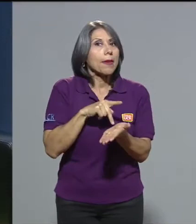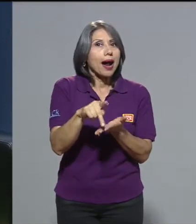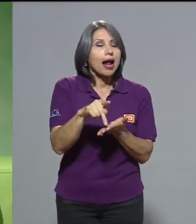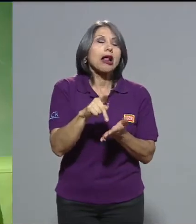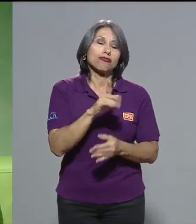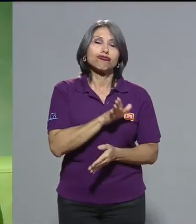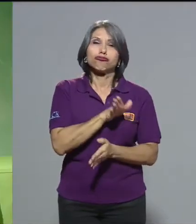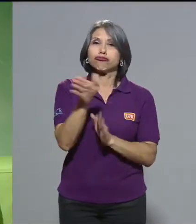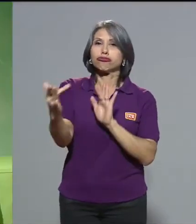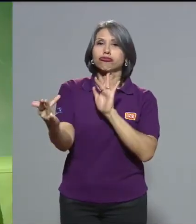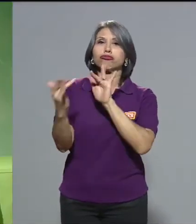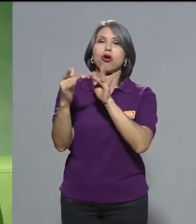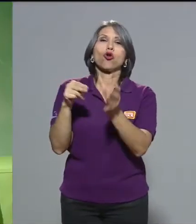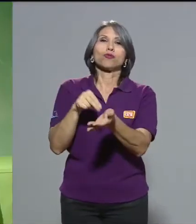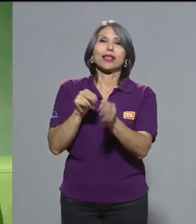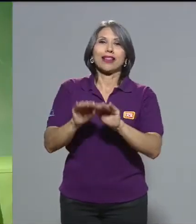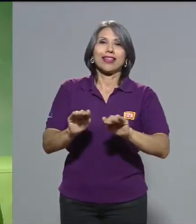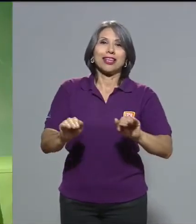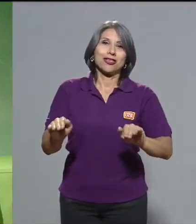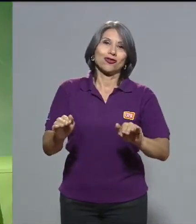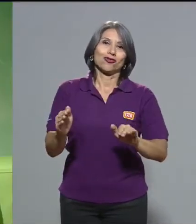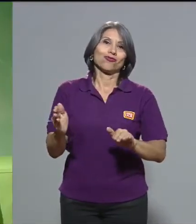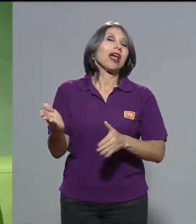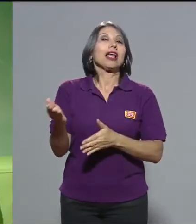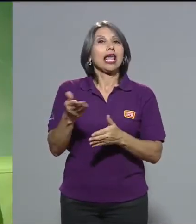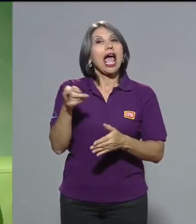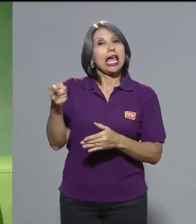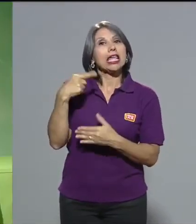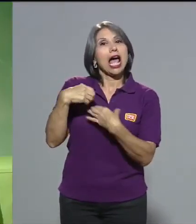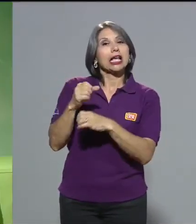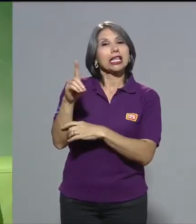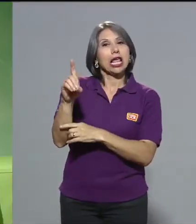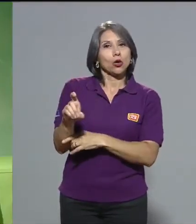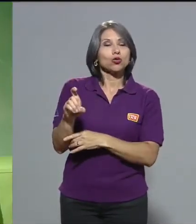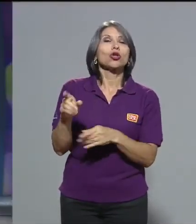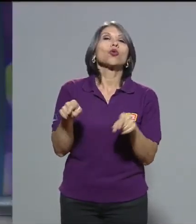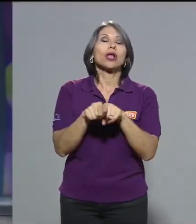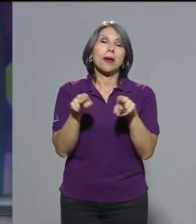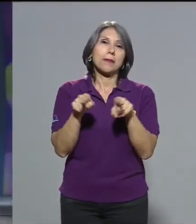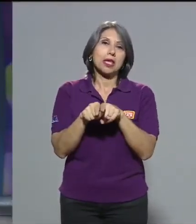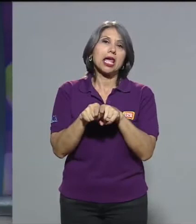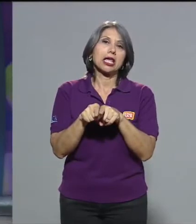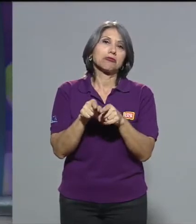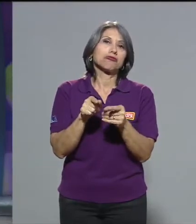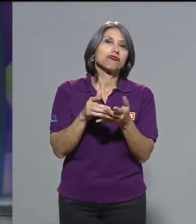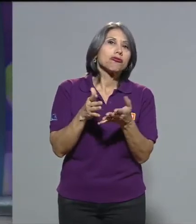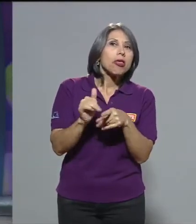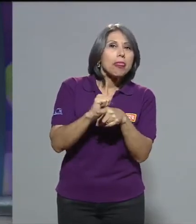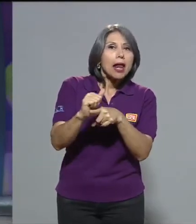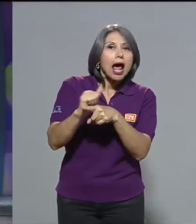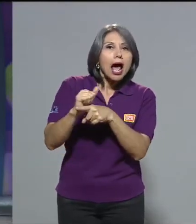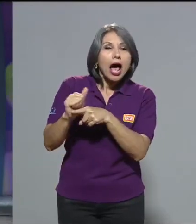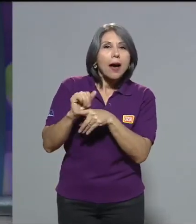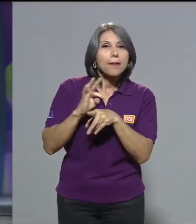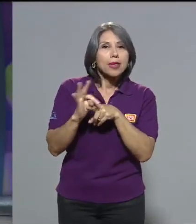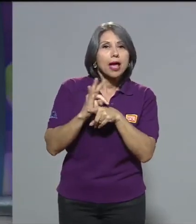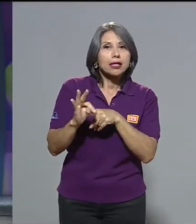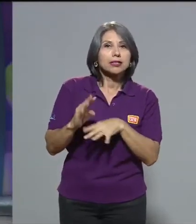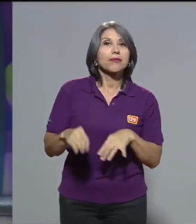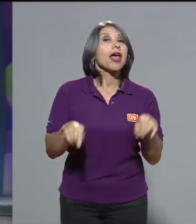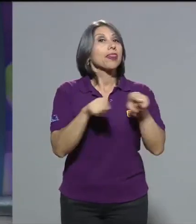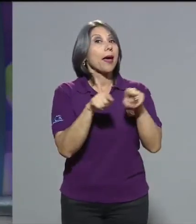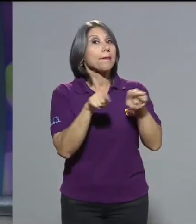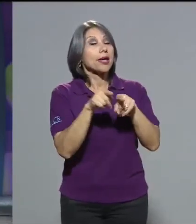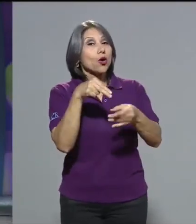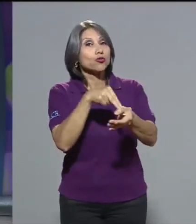terapias. En el Hospital Nacional Psiquiátrico también, que se dan algunas terapias. Sí, y a nivel educativo también. Y a nivel educativo